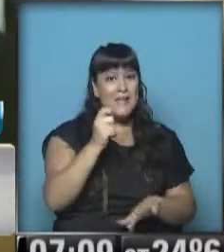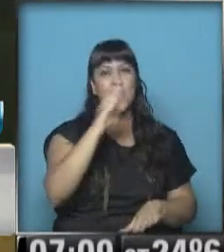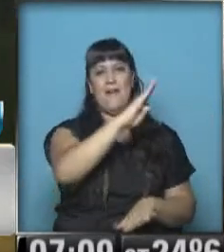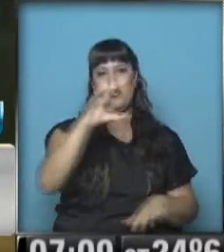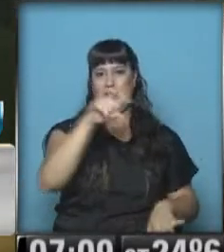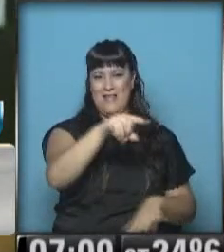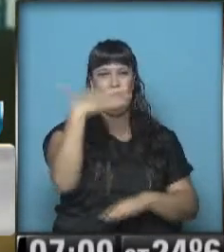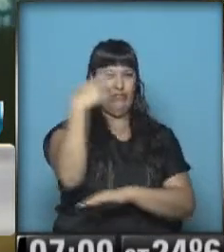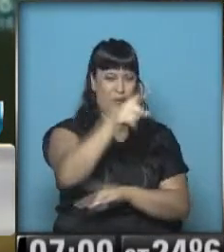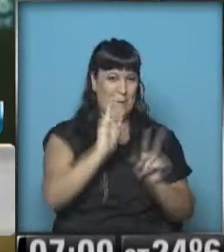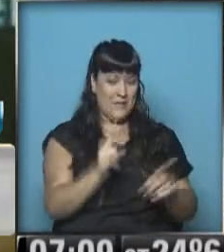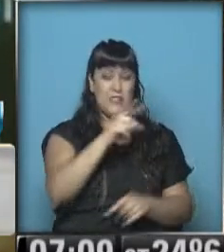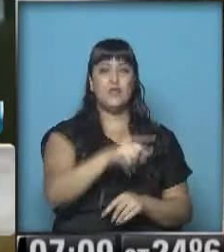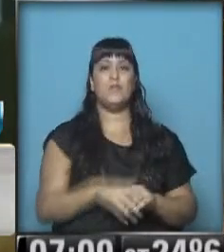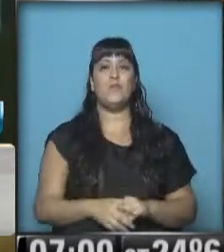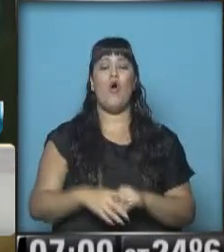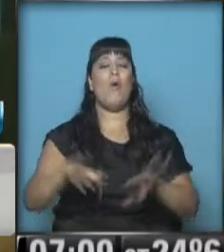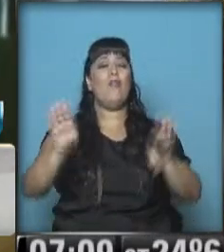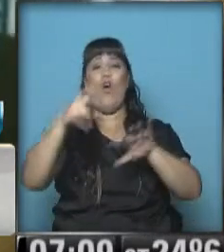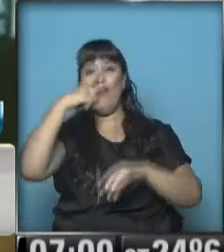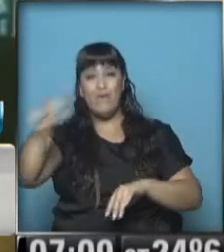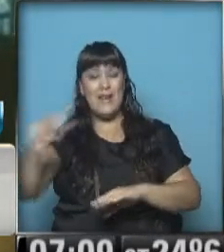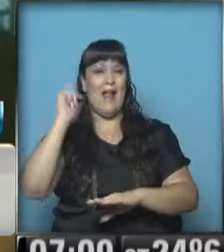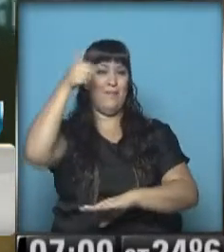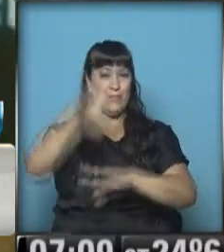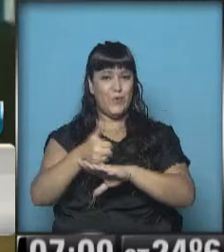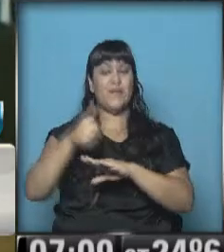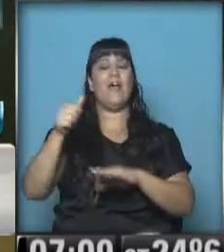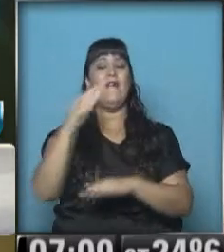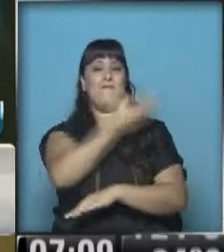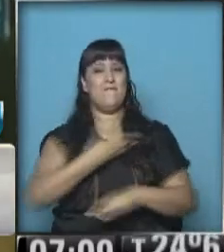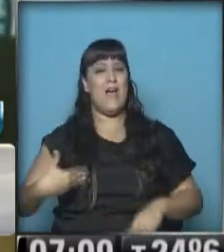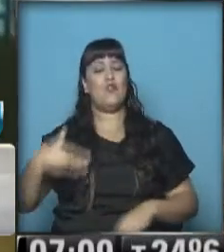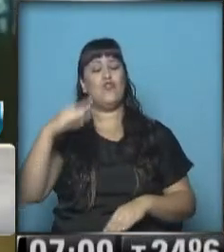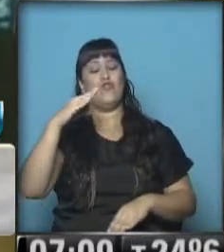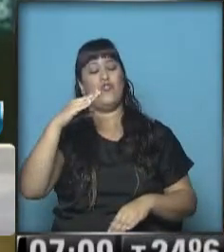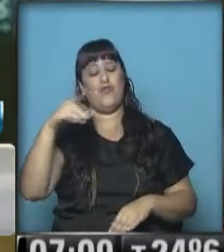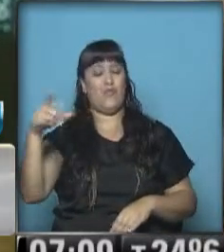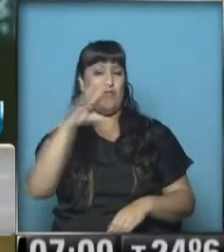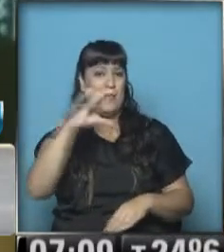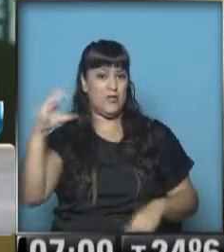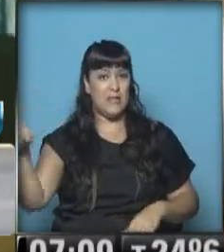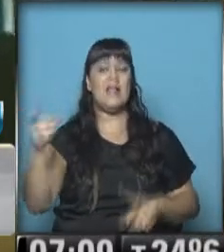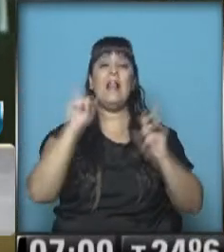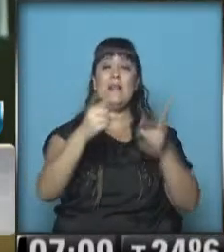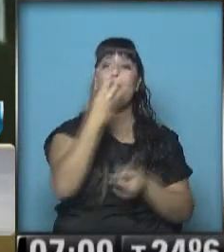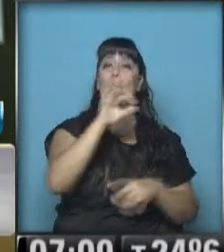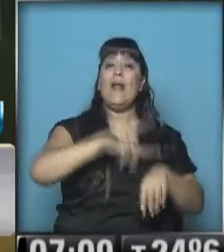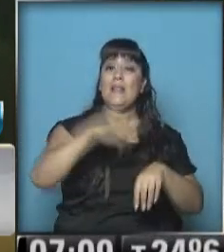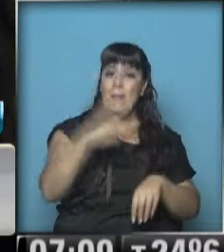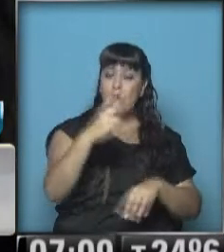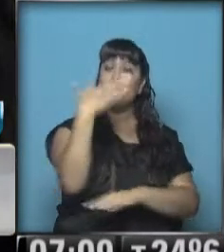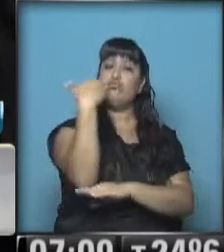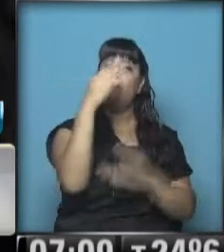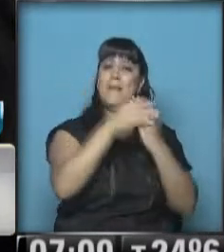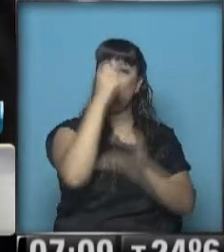Central. En la clausura estuvo Alejandro Vanoli, por supuesto, le dio la palabra a Kicillof y dedicó 40 minutos a describir las características de la crisis